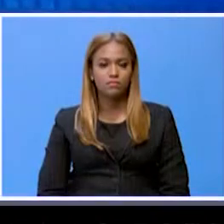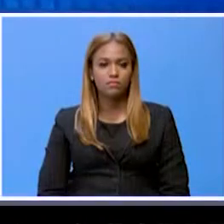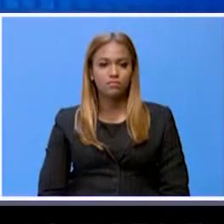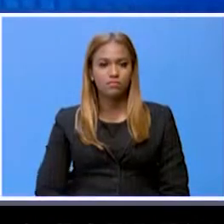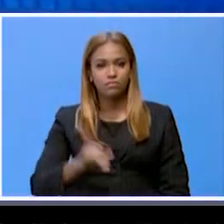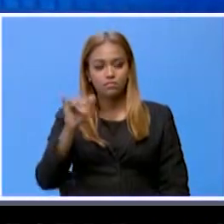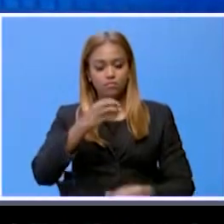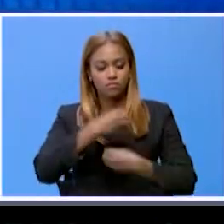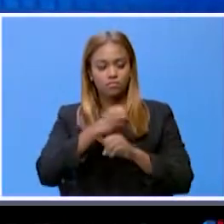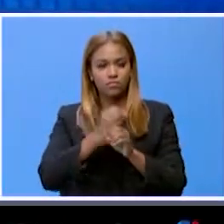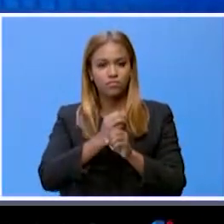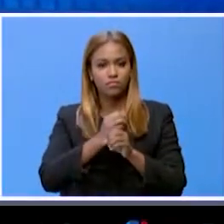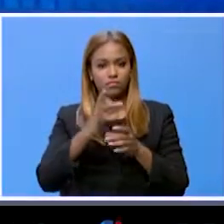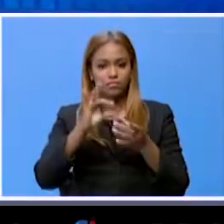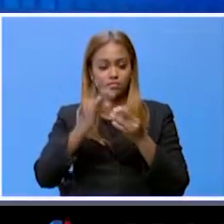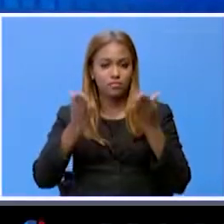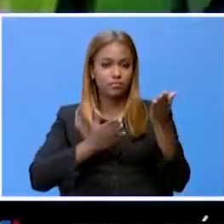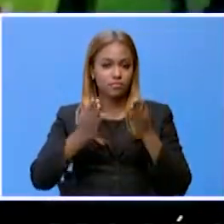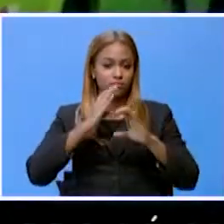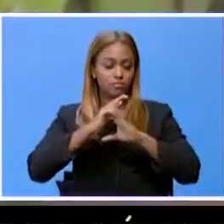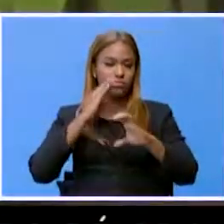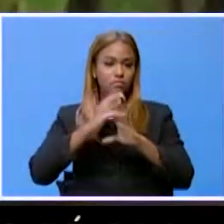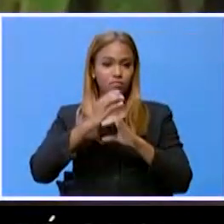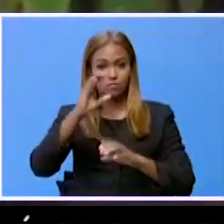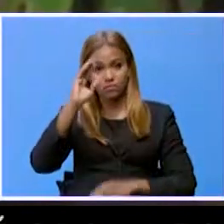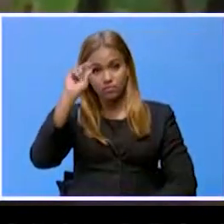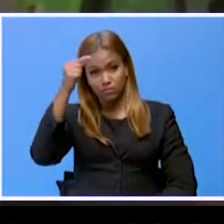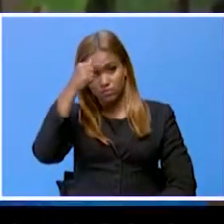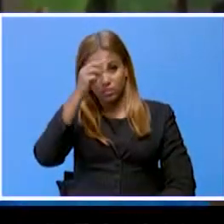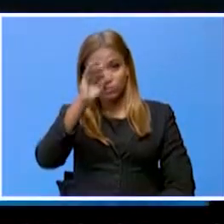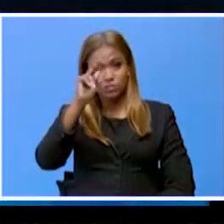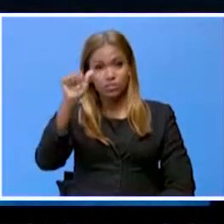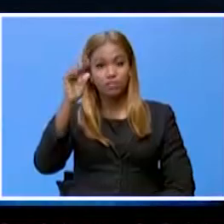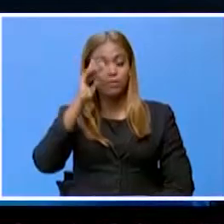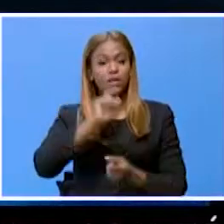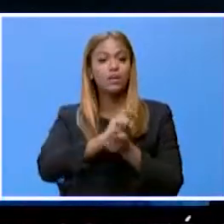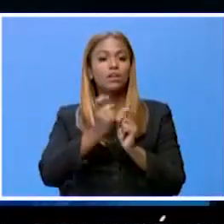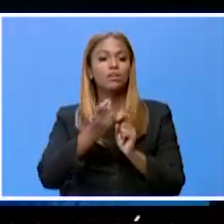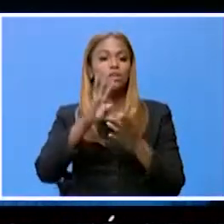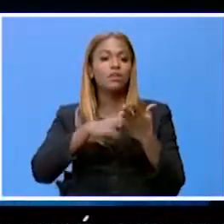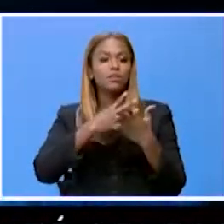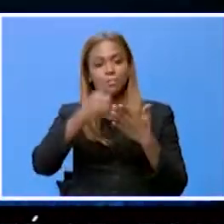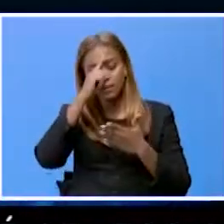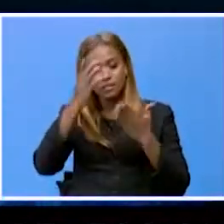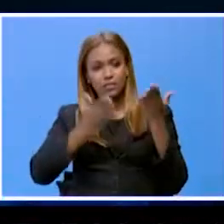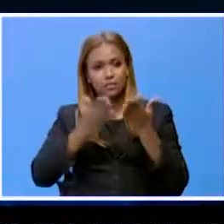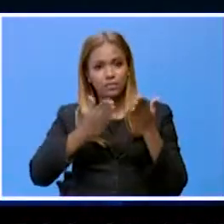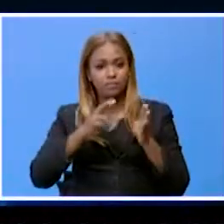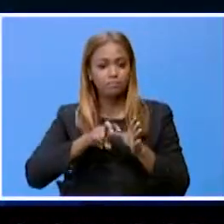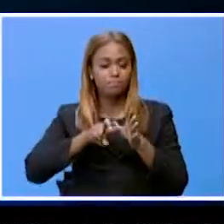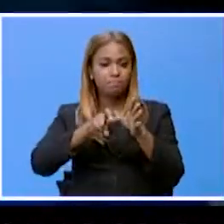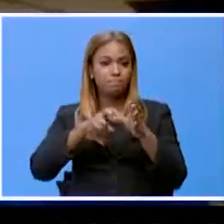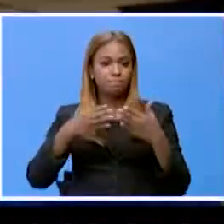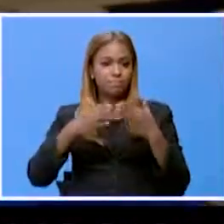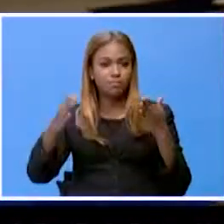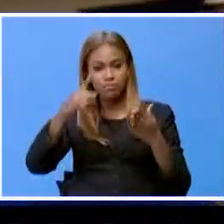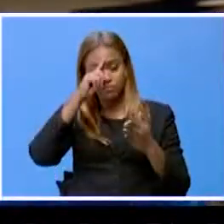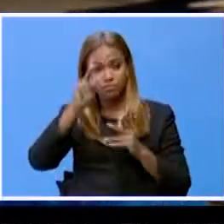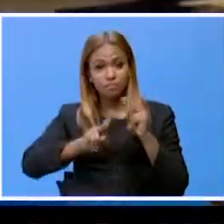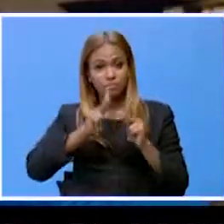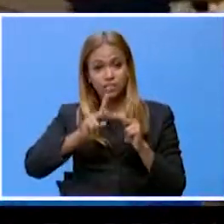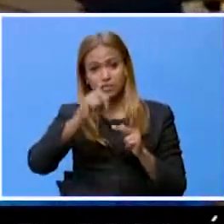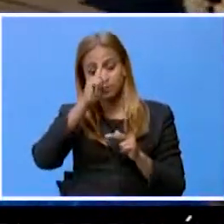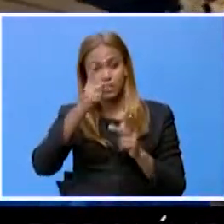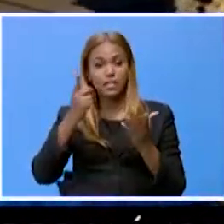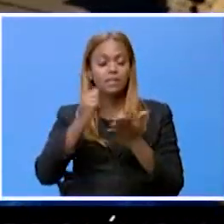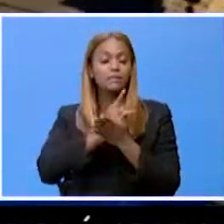Bueno, señores, y la Oficina Metropolitana de Servicios Autobuses OMS anunció cambios en el horario del servicio de transporte público de pasajeros durante